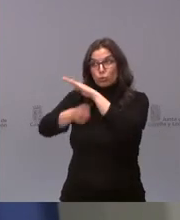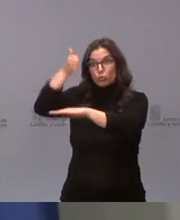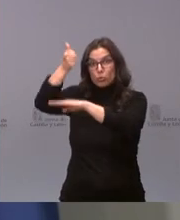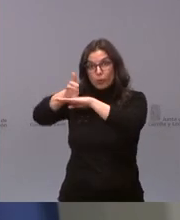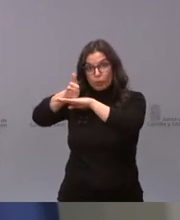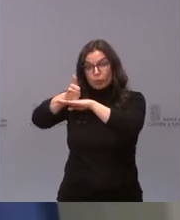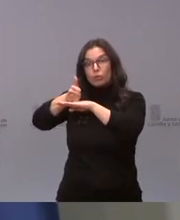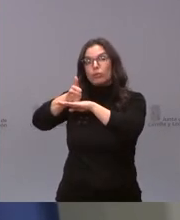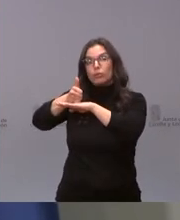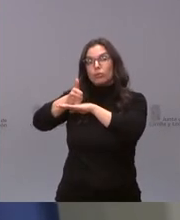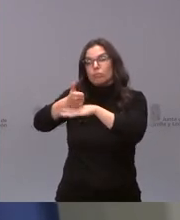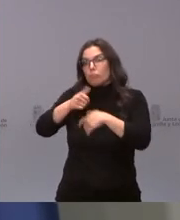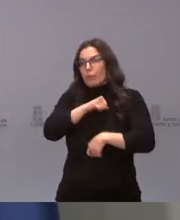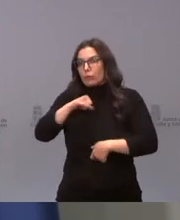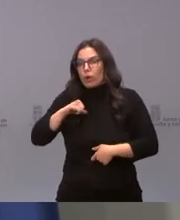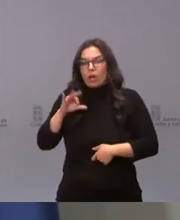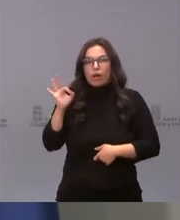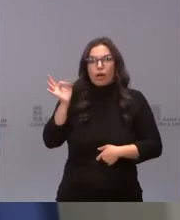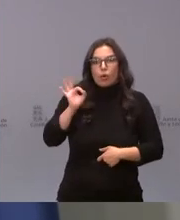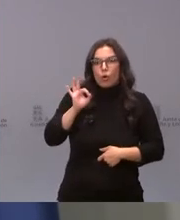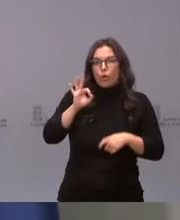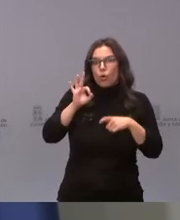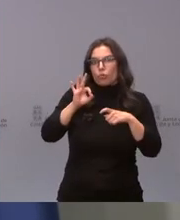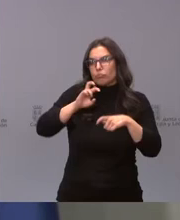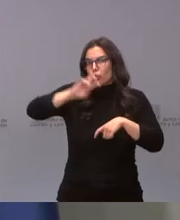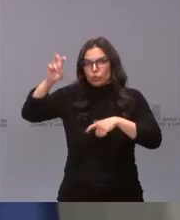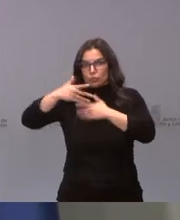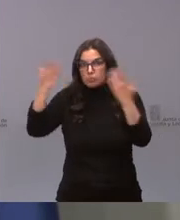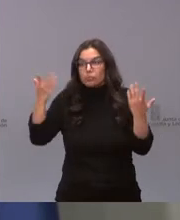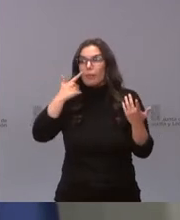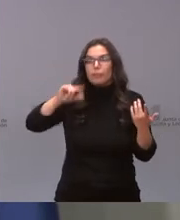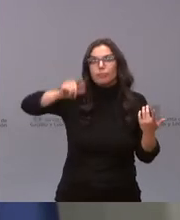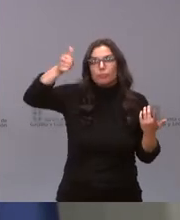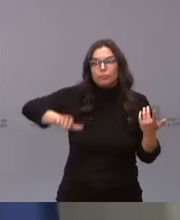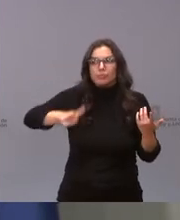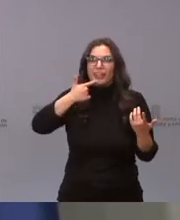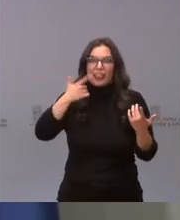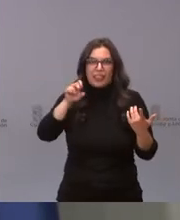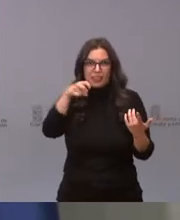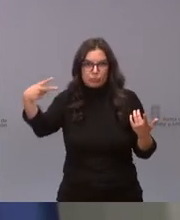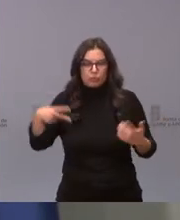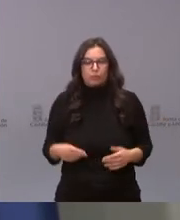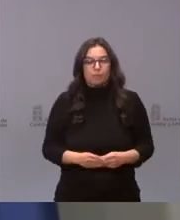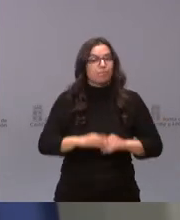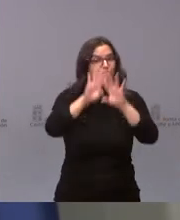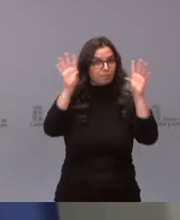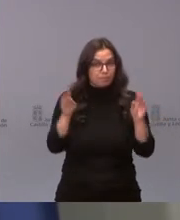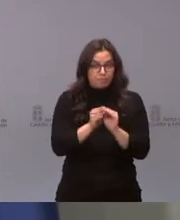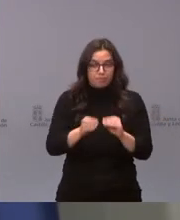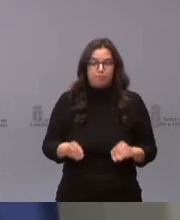por parte de particulares o por parte de otras entidades, y cómo se resuelve este asunto. En resumen,